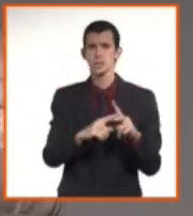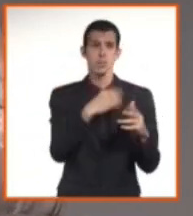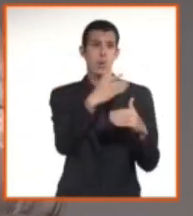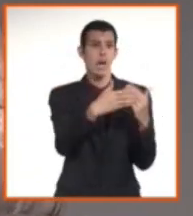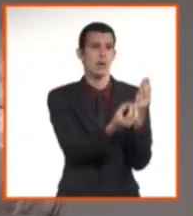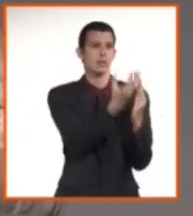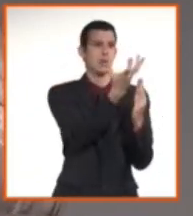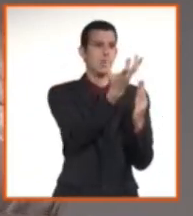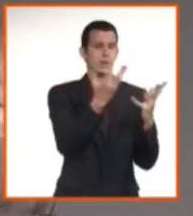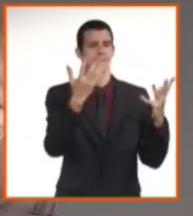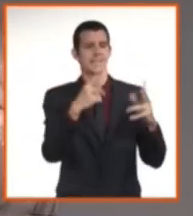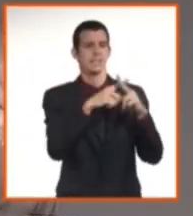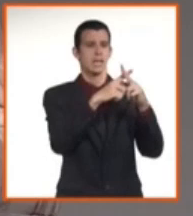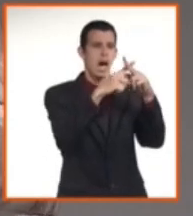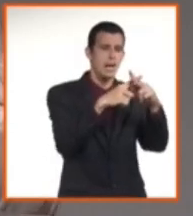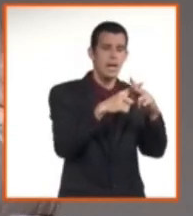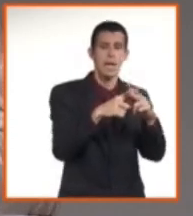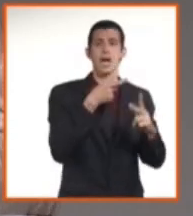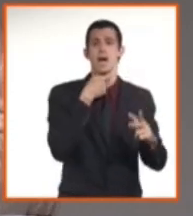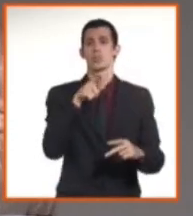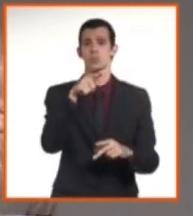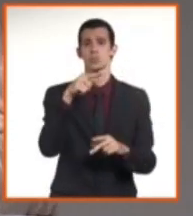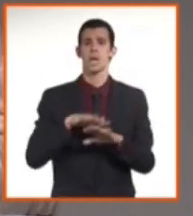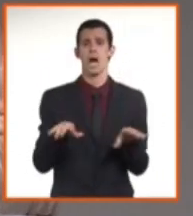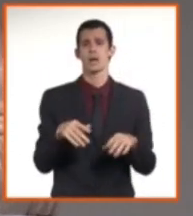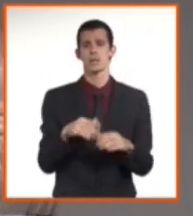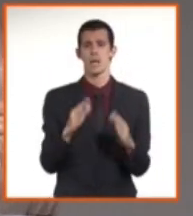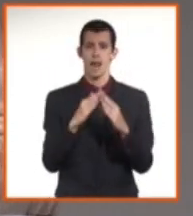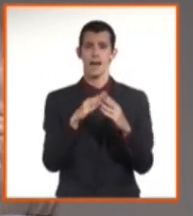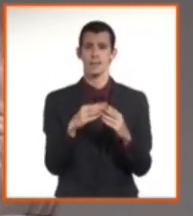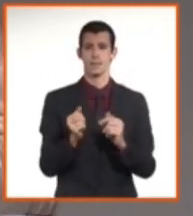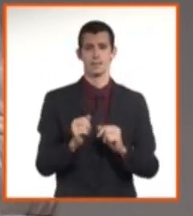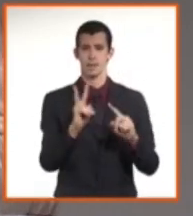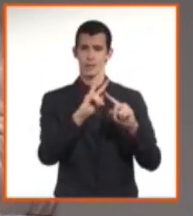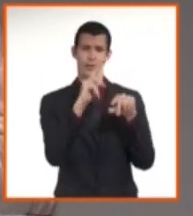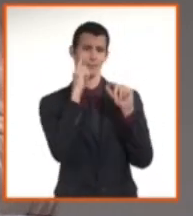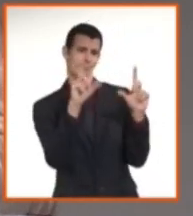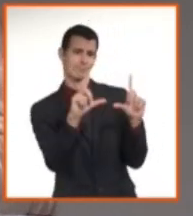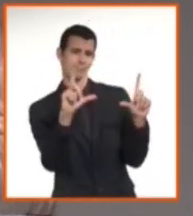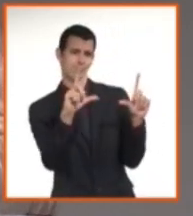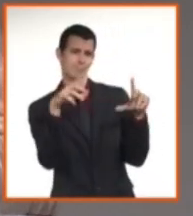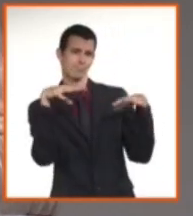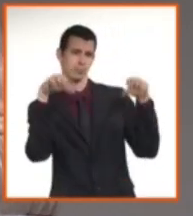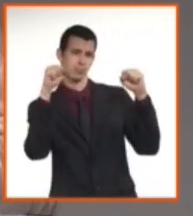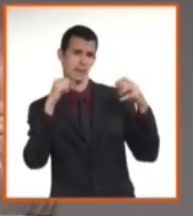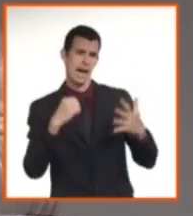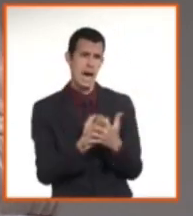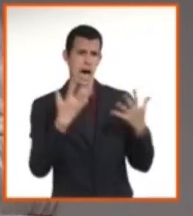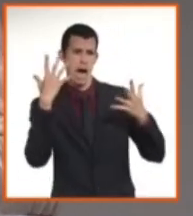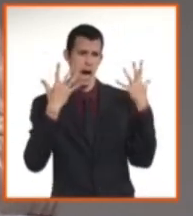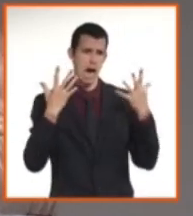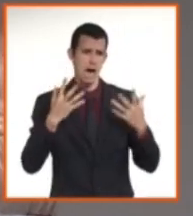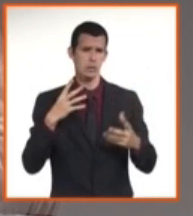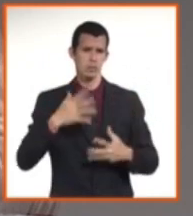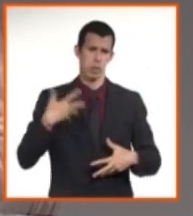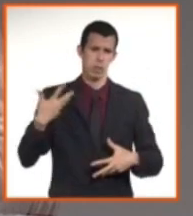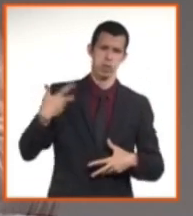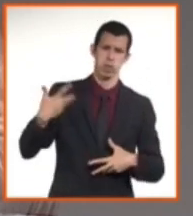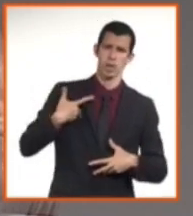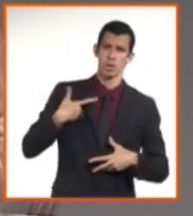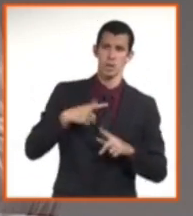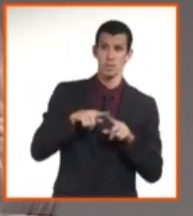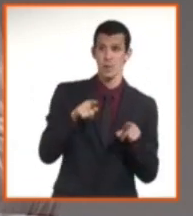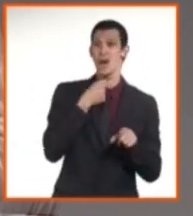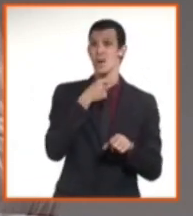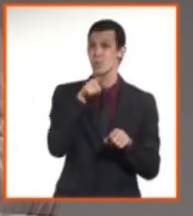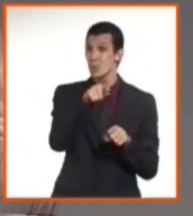se da cuenta de eso. Pero ahora se resaltan más, porque después usted tiene una afectación de 8 o 10 horas, si encima de eso tiene